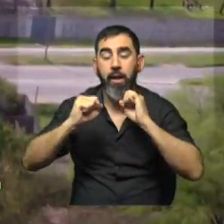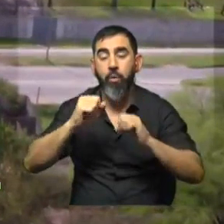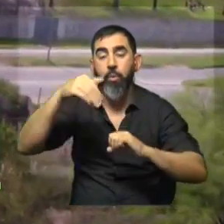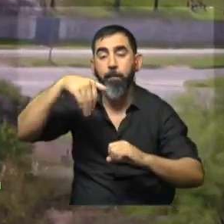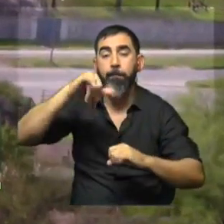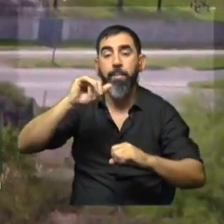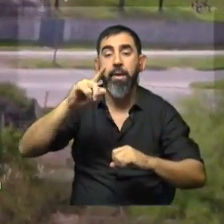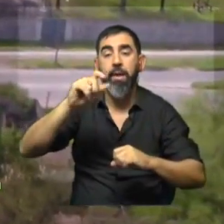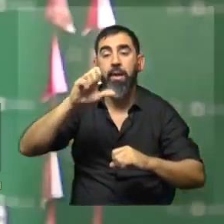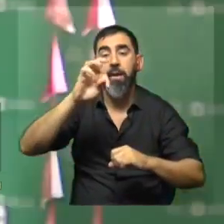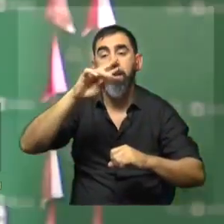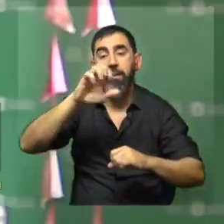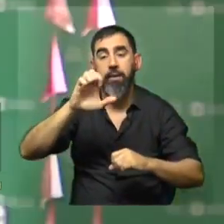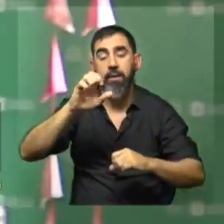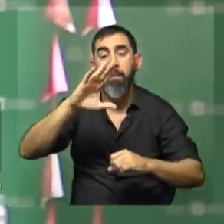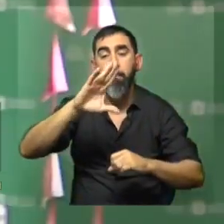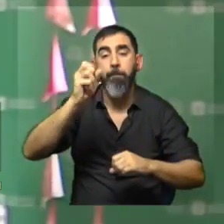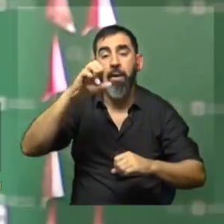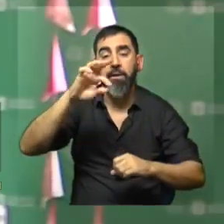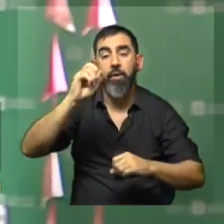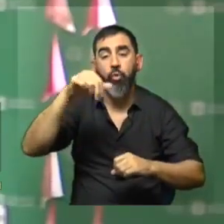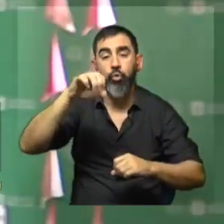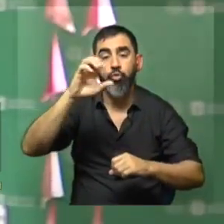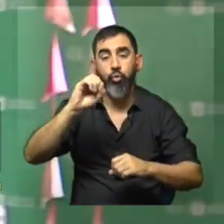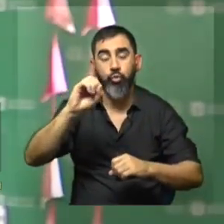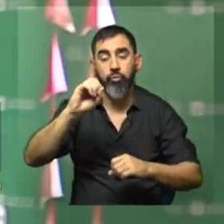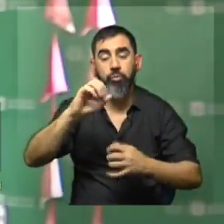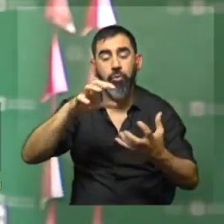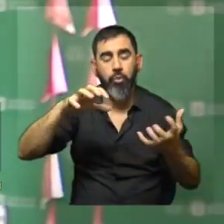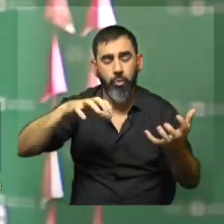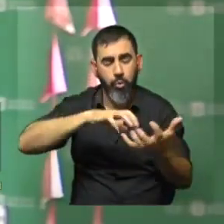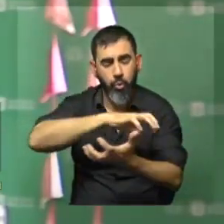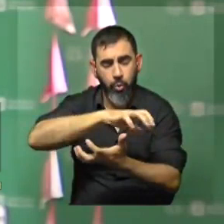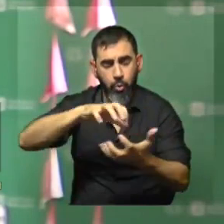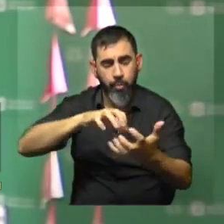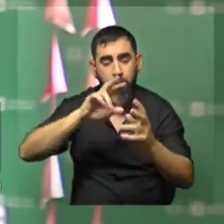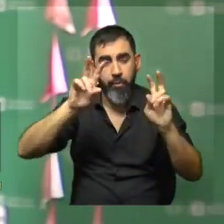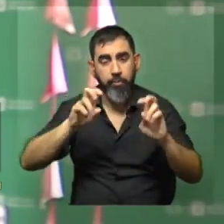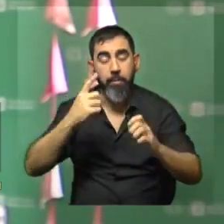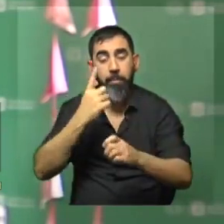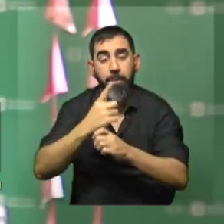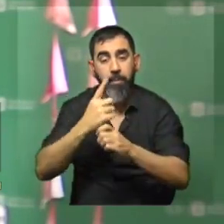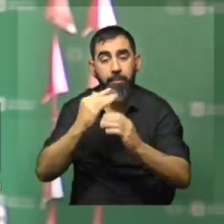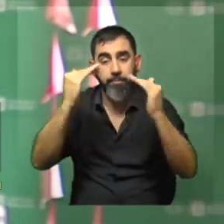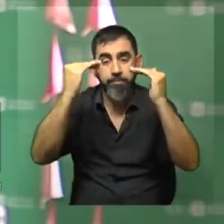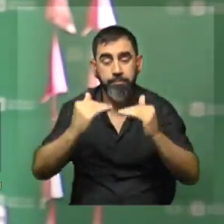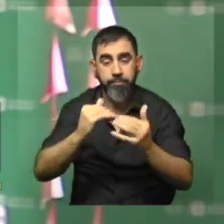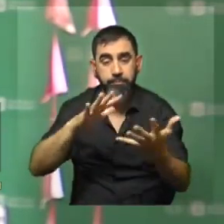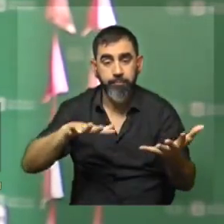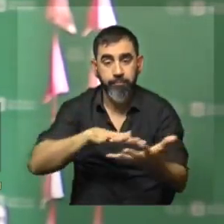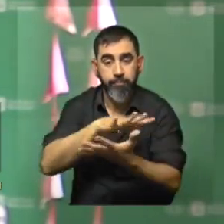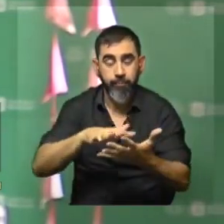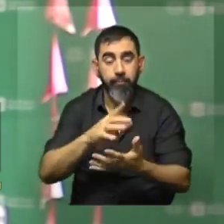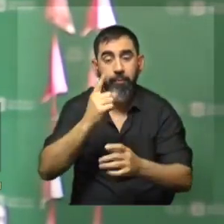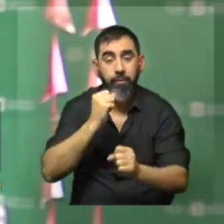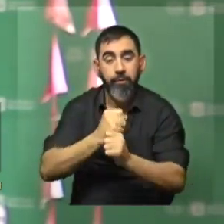y Pantanoso. Es un tema muy complejo donde uno lo primero que hace es abordar y mitigar la realidad, pero al mismo